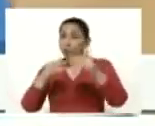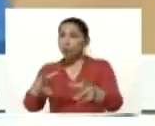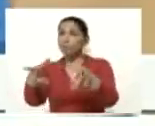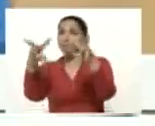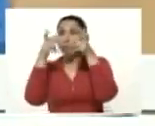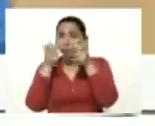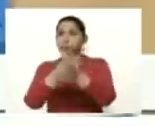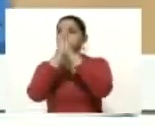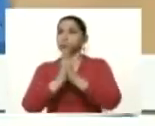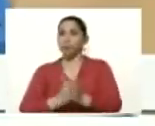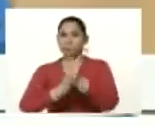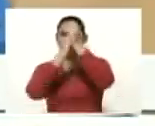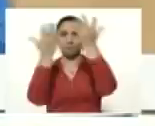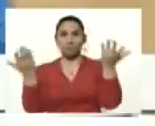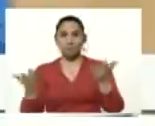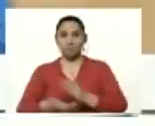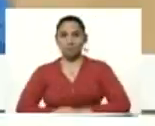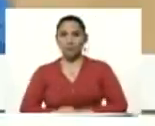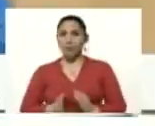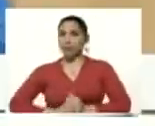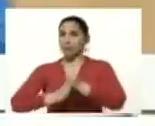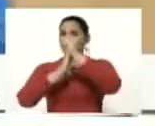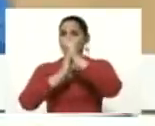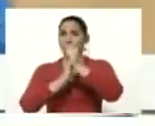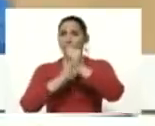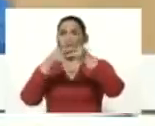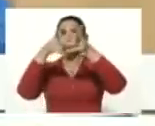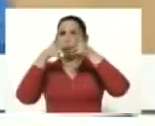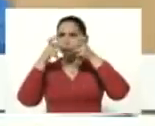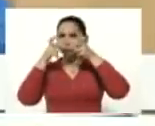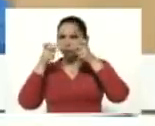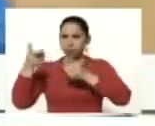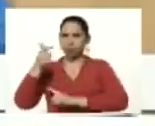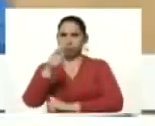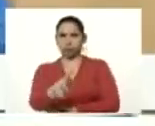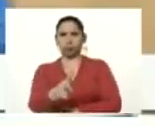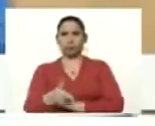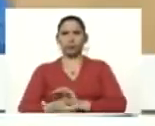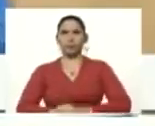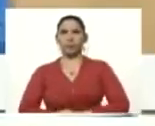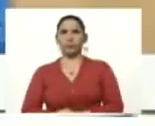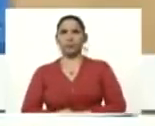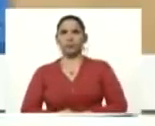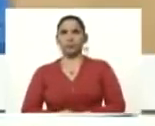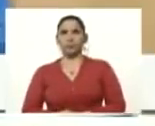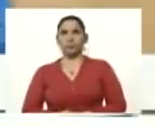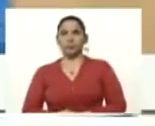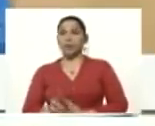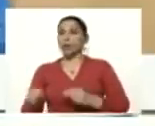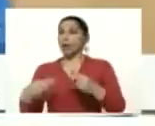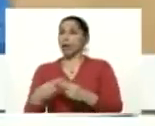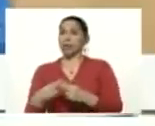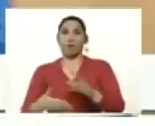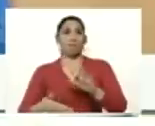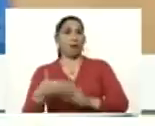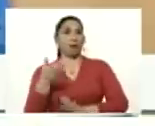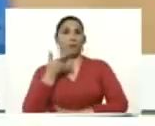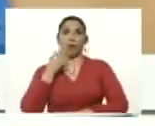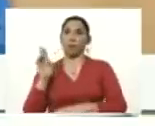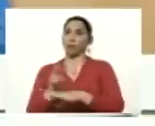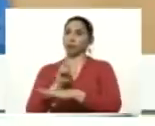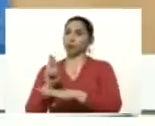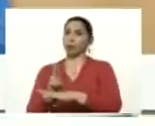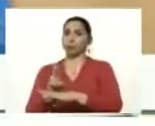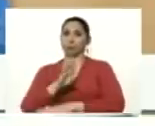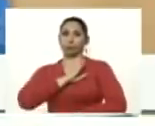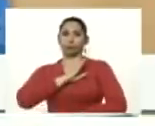los líderes, mis hermanos, líderes del transportismo, del sector transporte, que nadie se vaya a poner a utilizar su